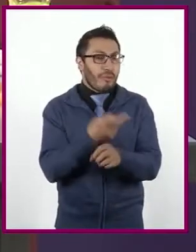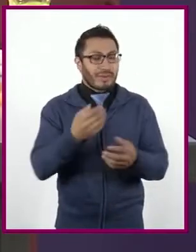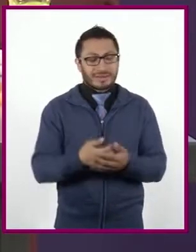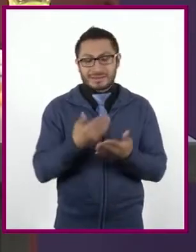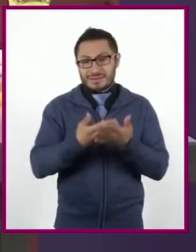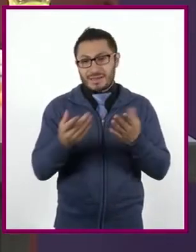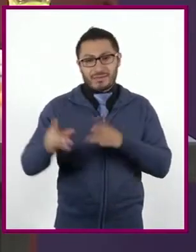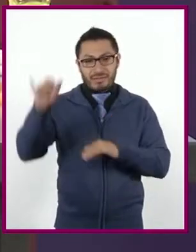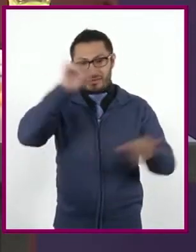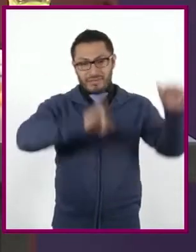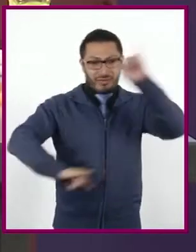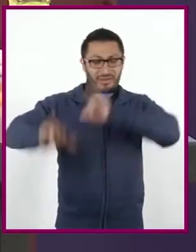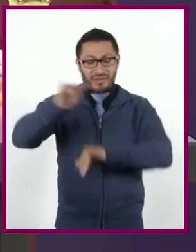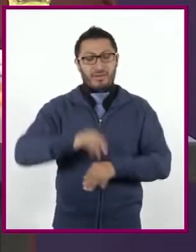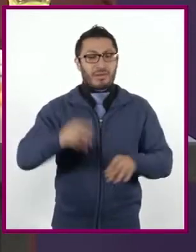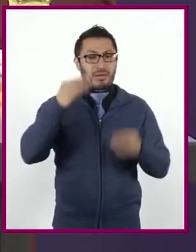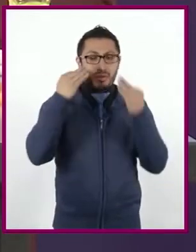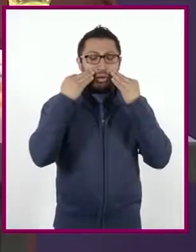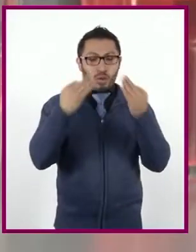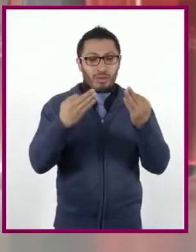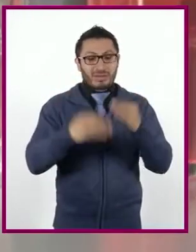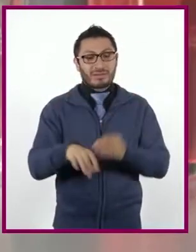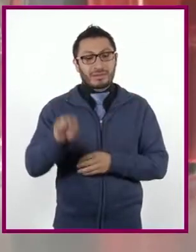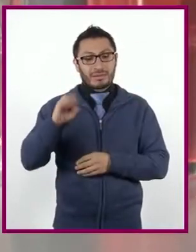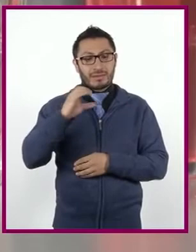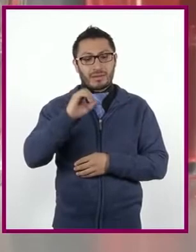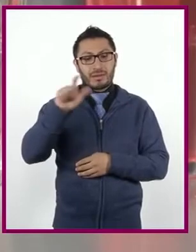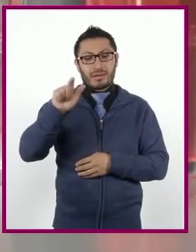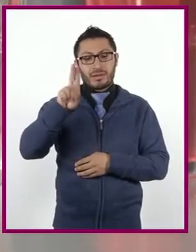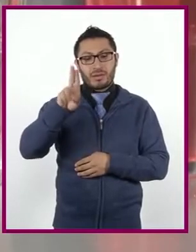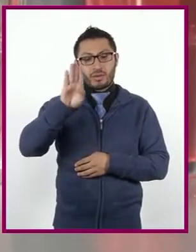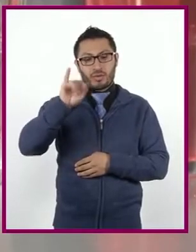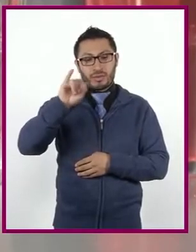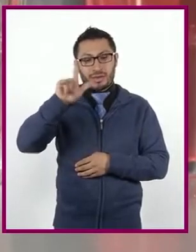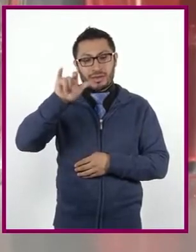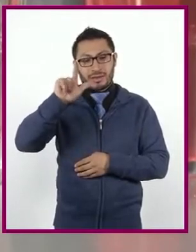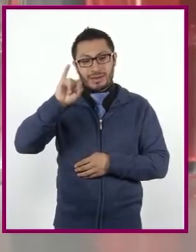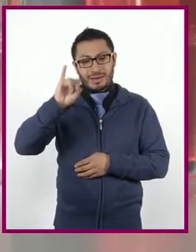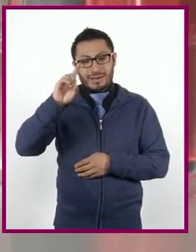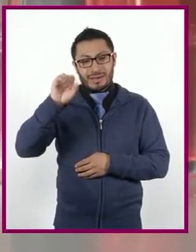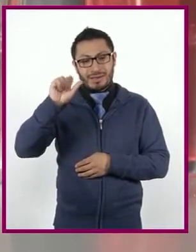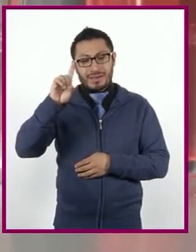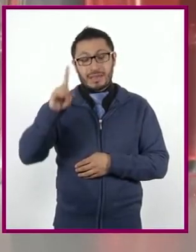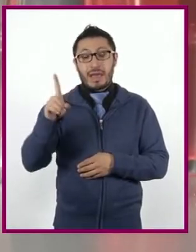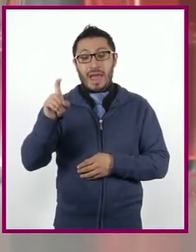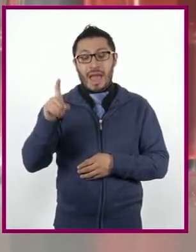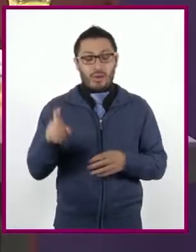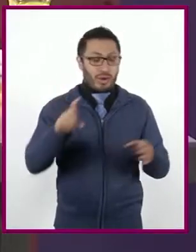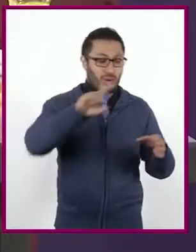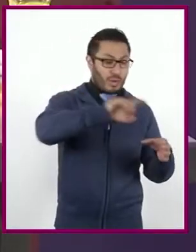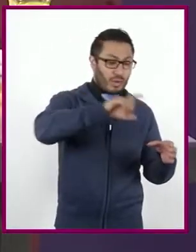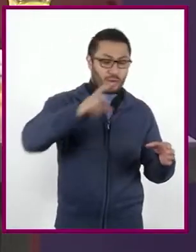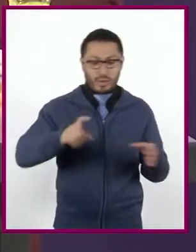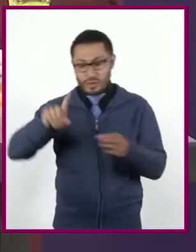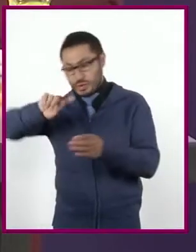para comprobar la solubilidad. Vamos a agregar agua en los vasos que tenemos aquí al frente.